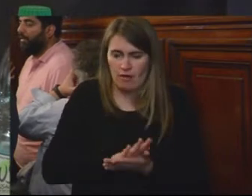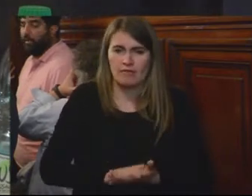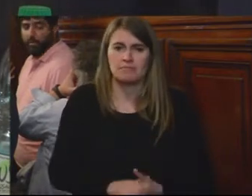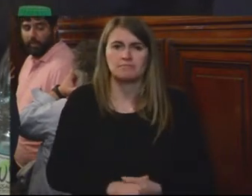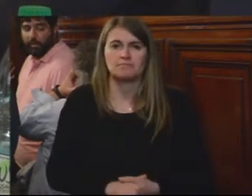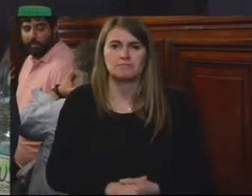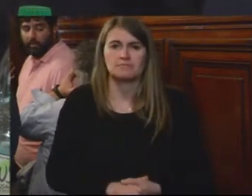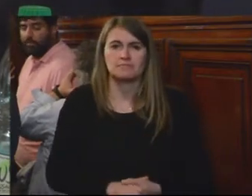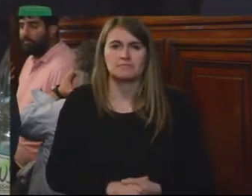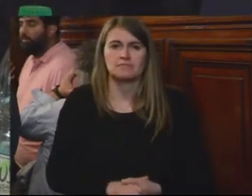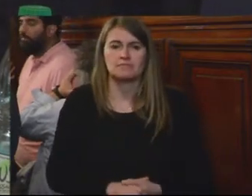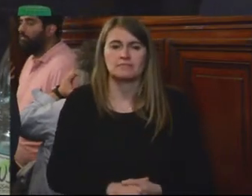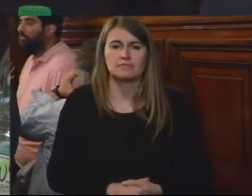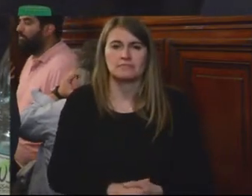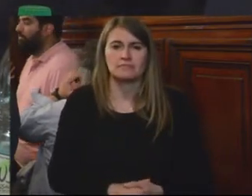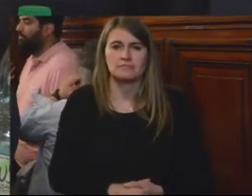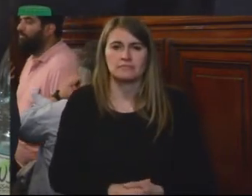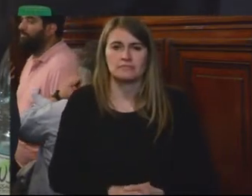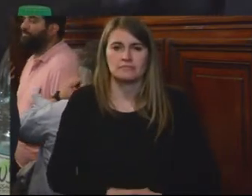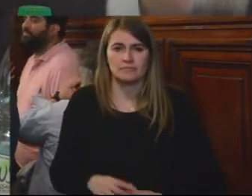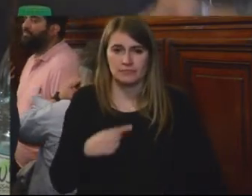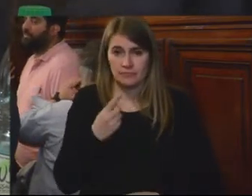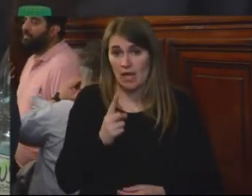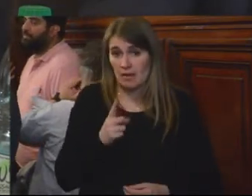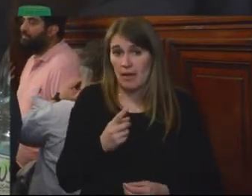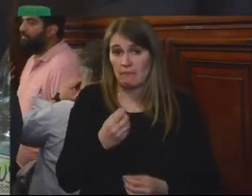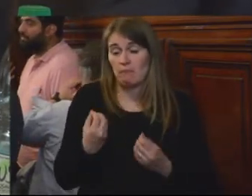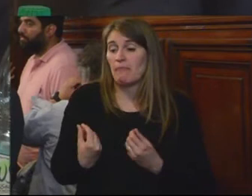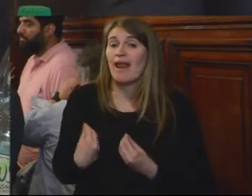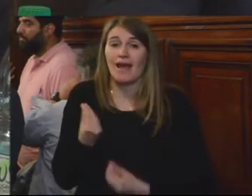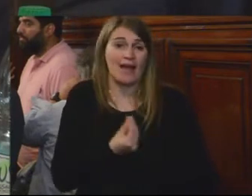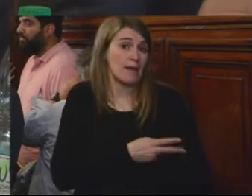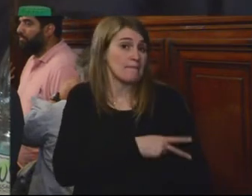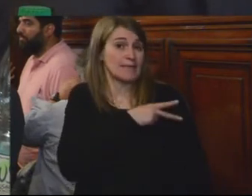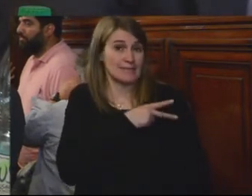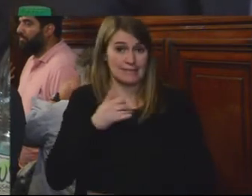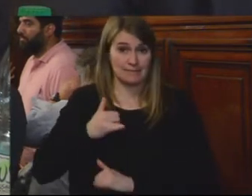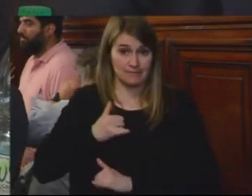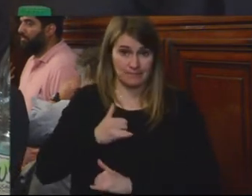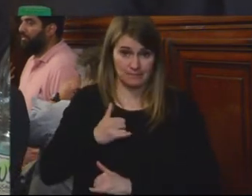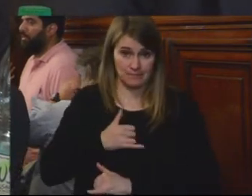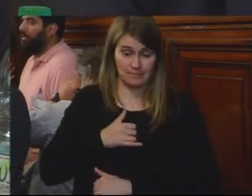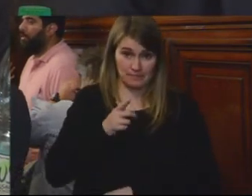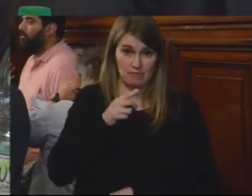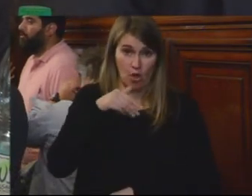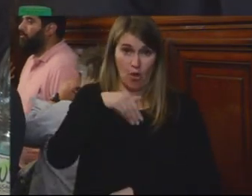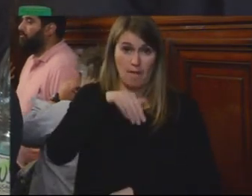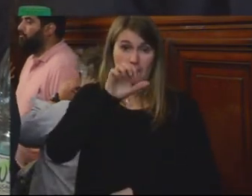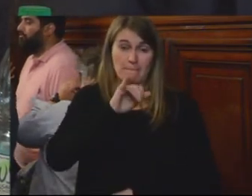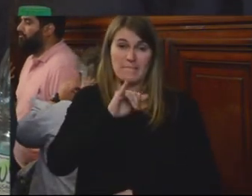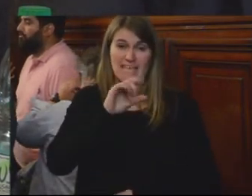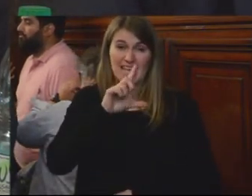la la la postulación para que el señor césar milani se